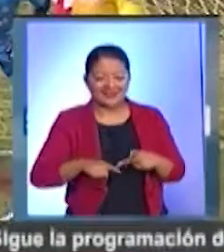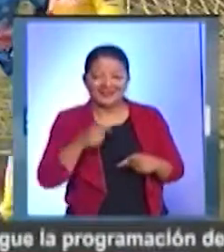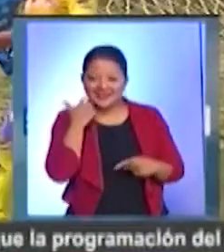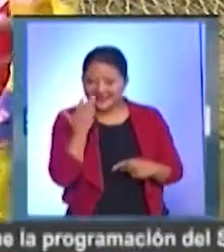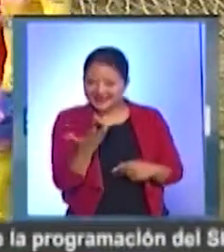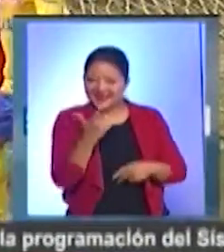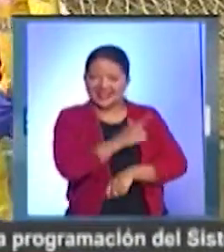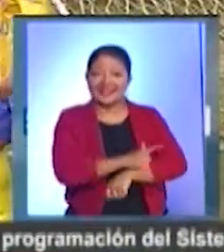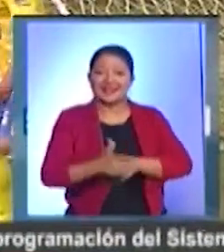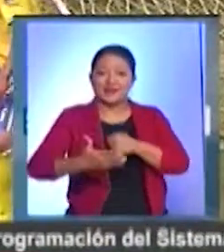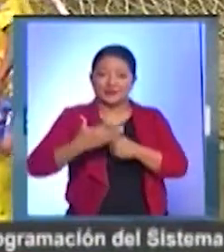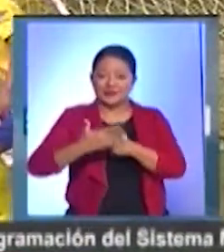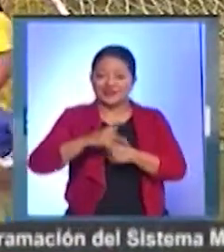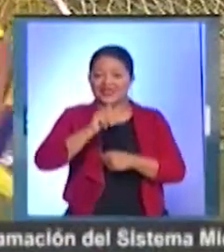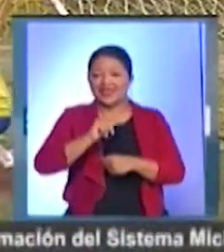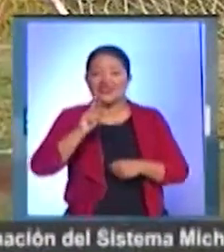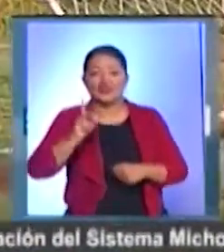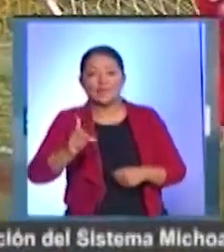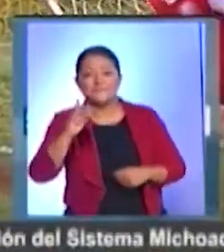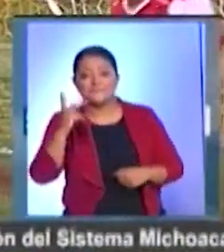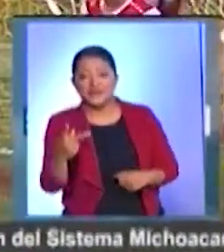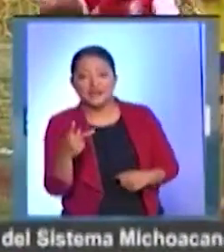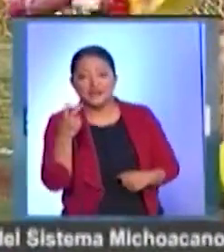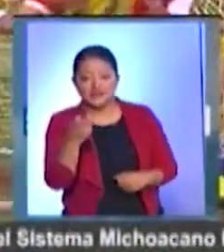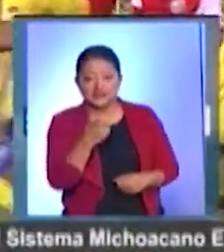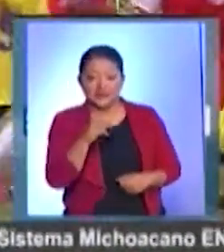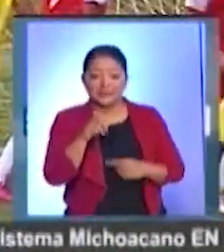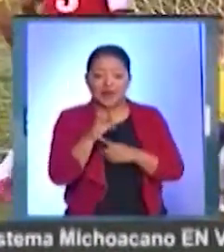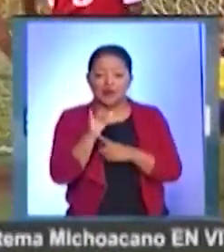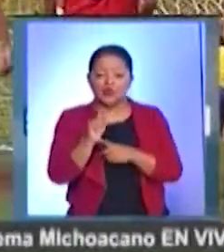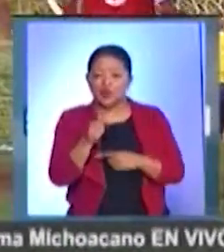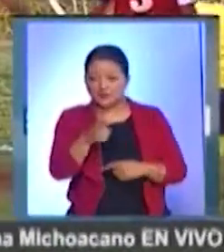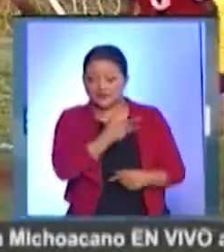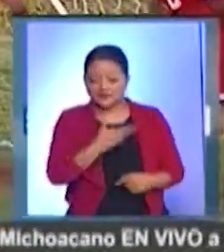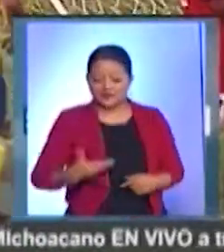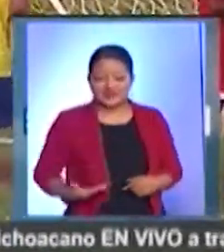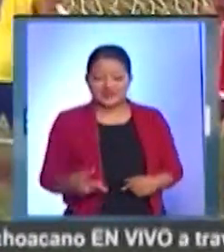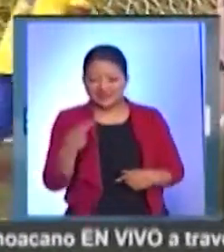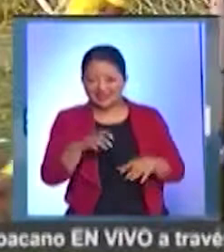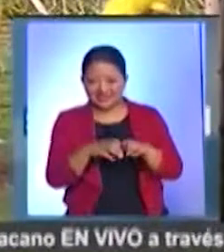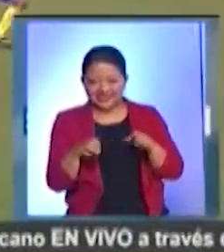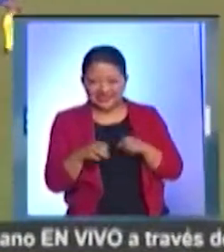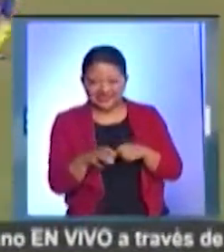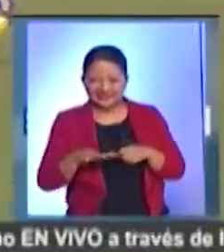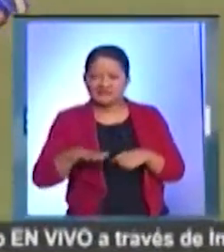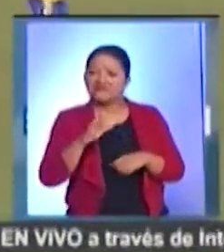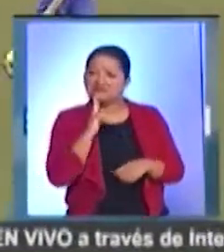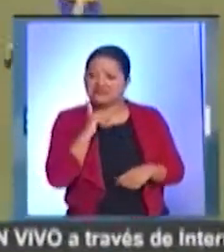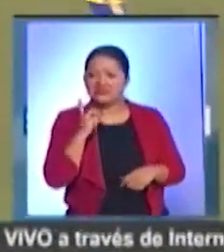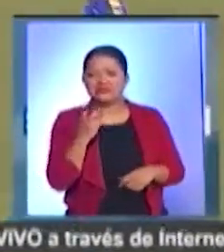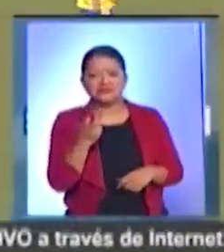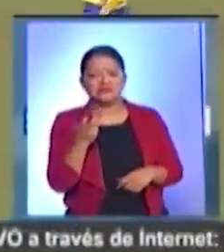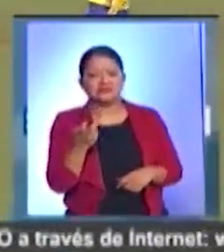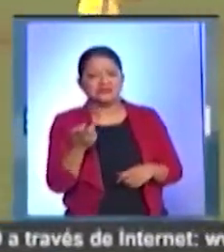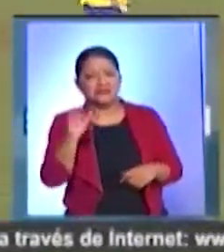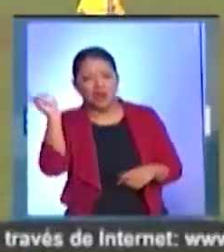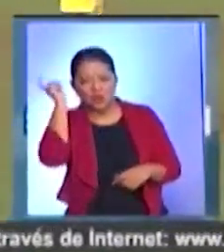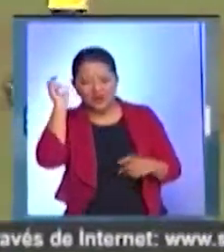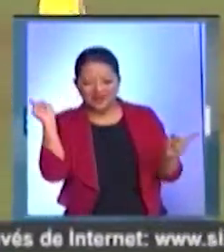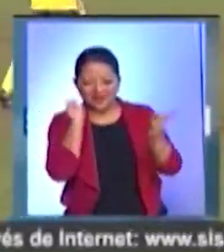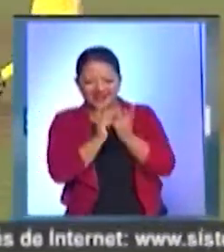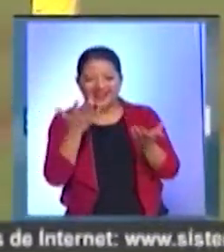atp marco antonio vicuña presidente del equipo comentó que el conjunto se encuentra mucho mejor luego de su partido ante aguacateros de peribán